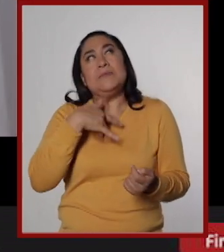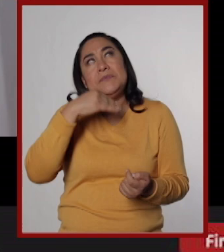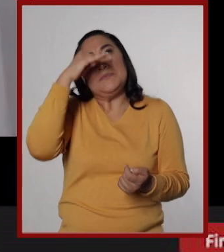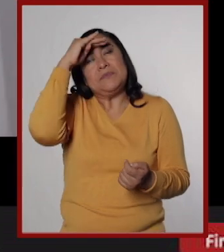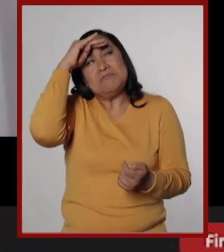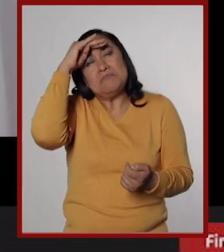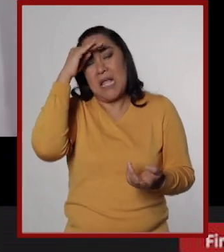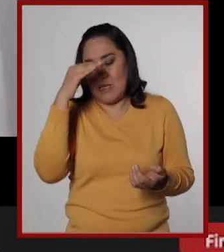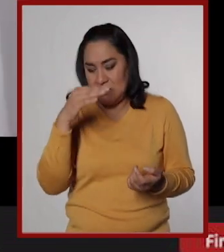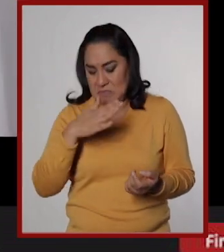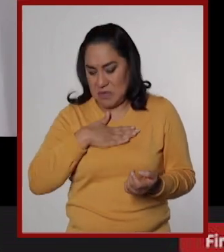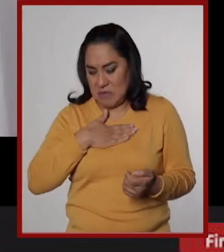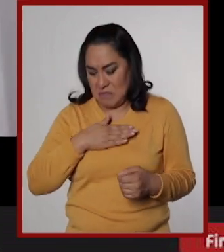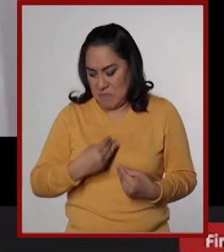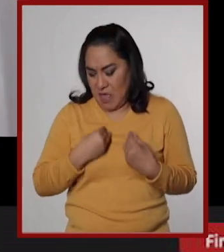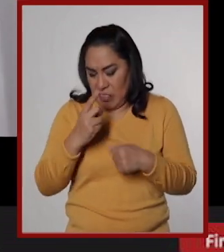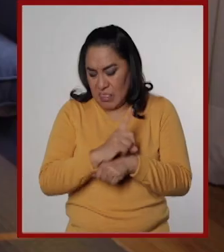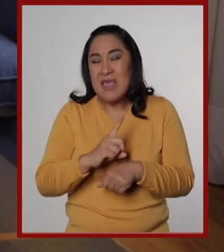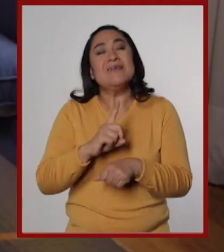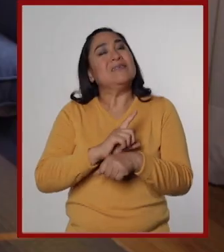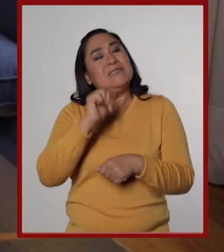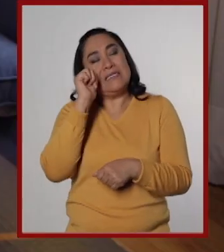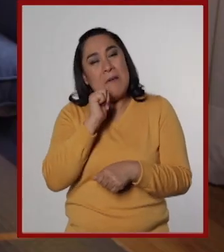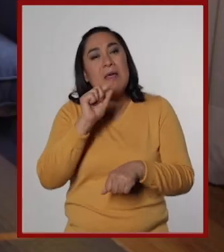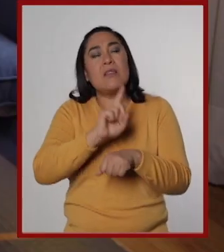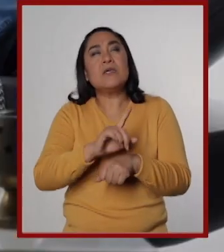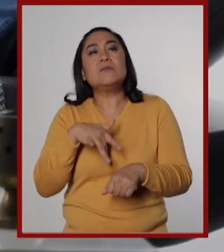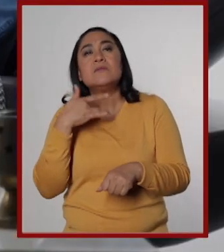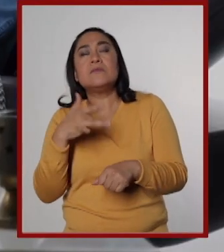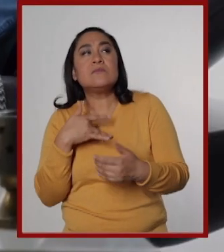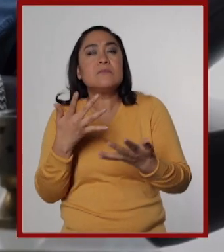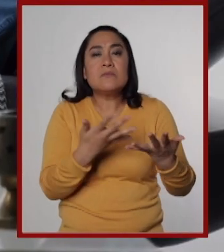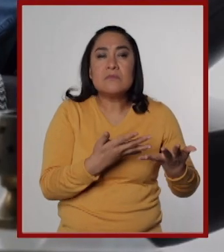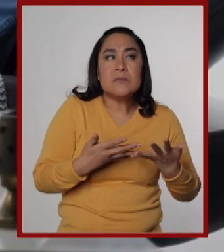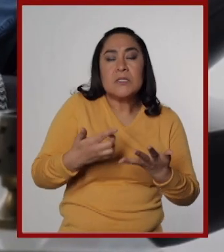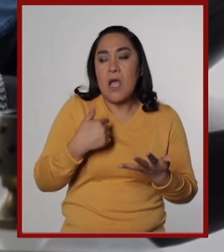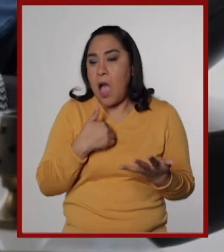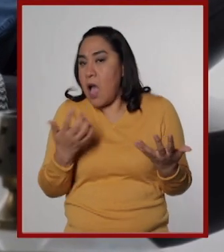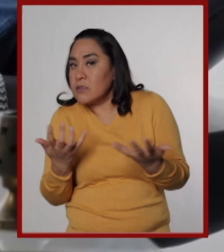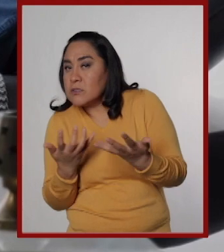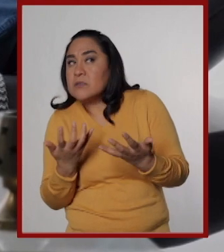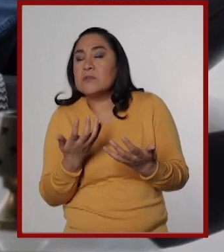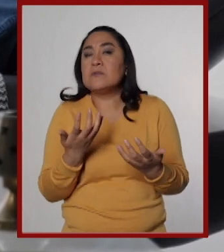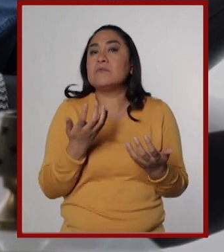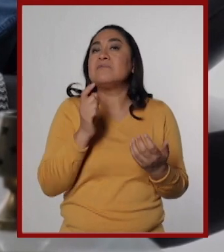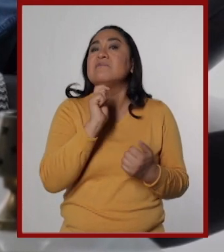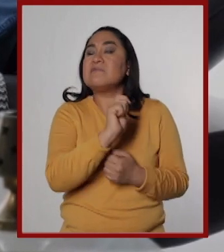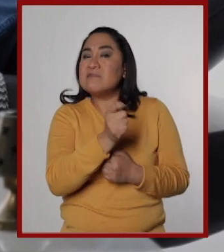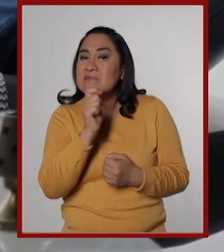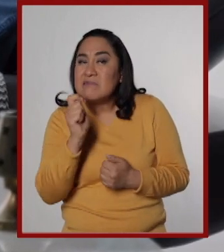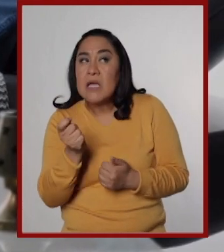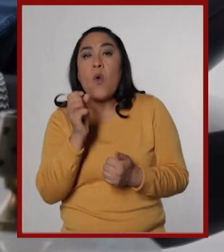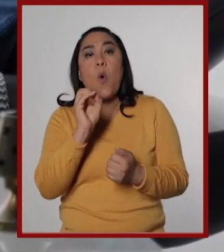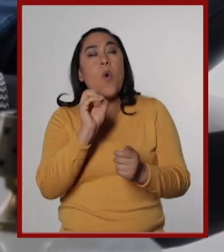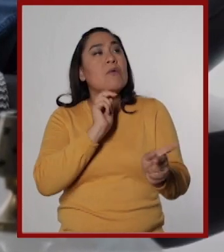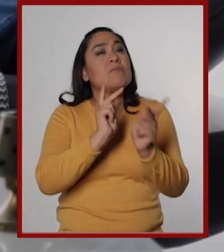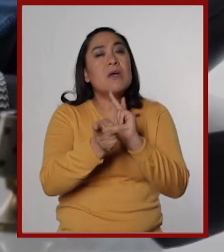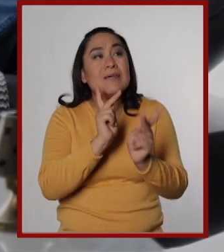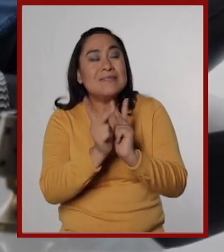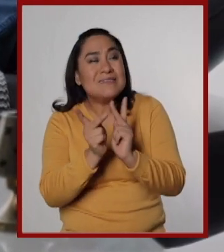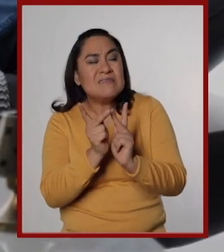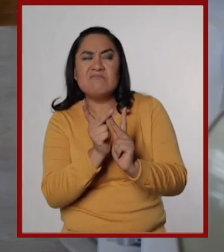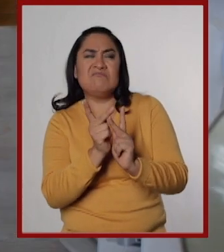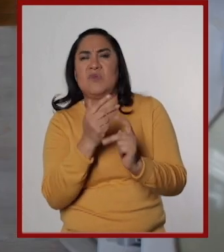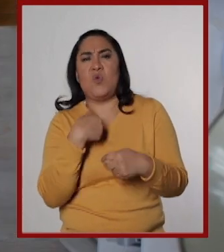nuestra vida cotidiana, todo el día estamos enfrentando situaciones así, ¿no? Elecciones que tenemos que hacer, o hablamos con alguien y no estamos de acuerdo con